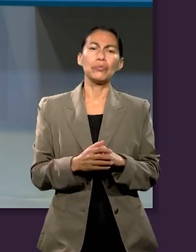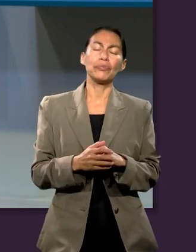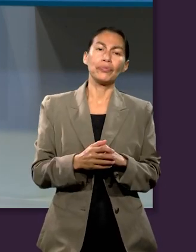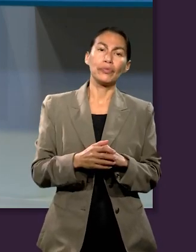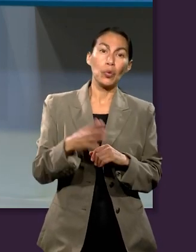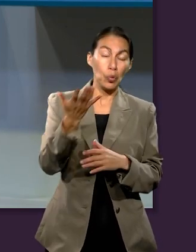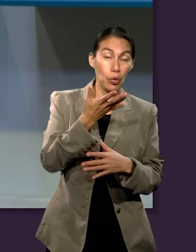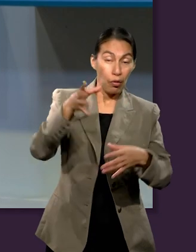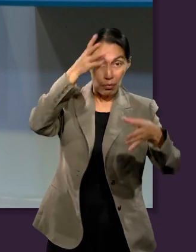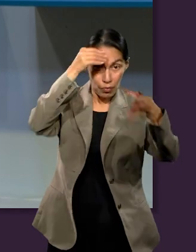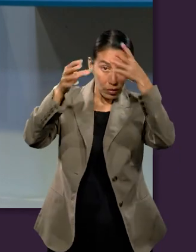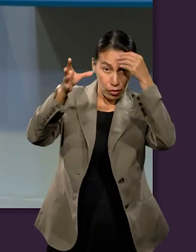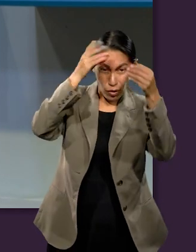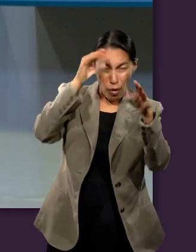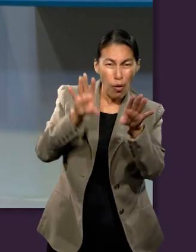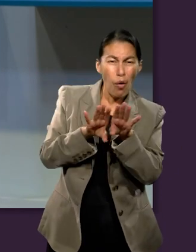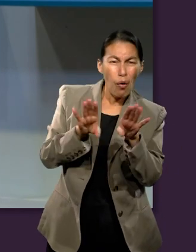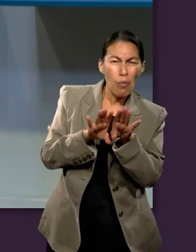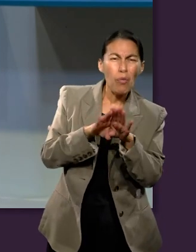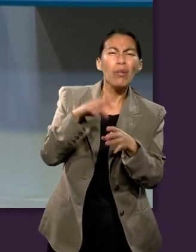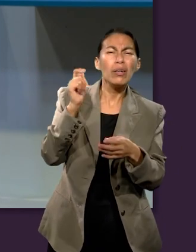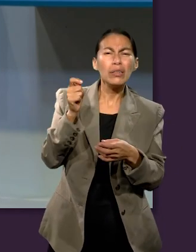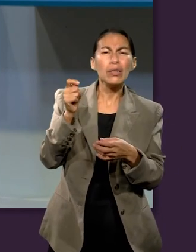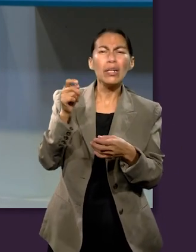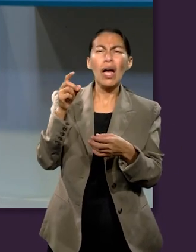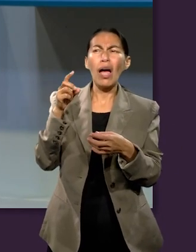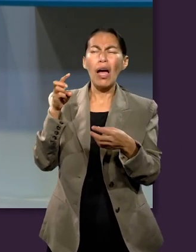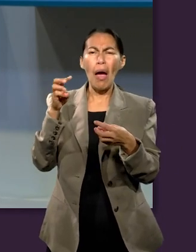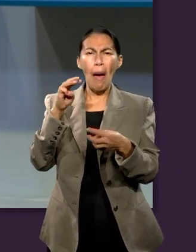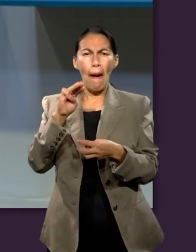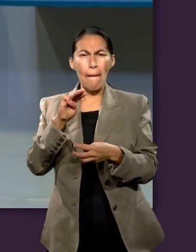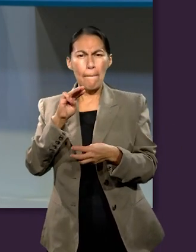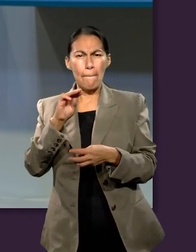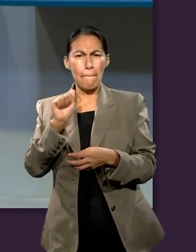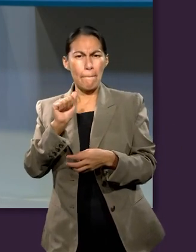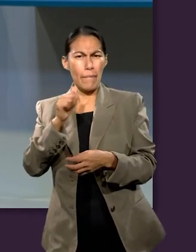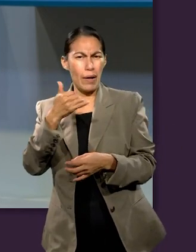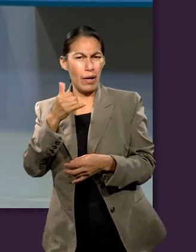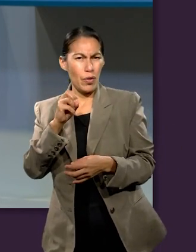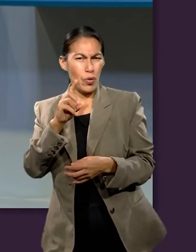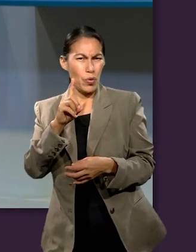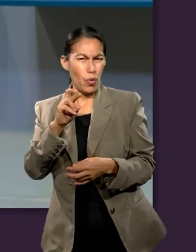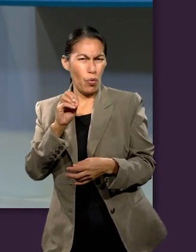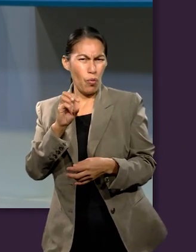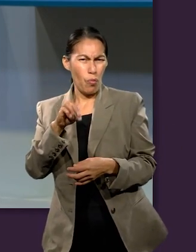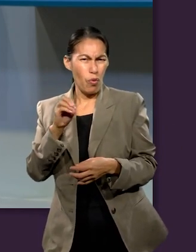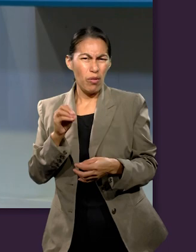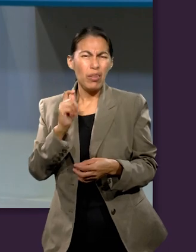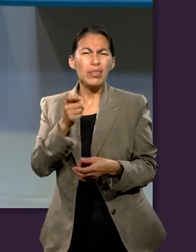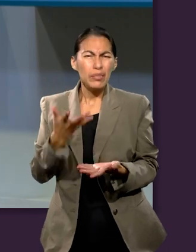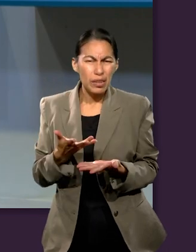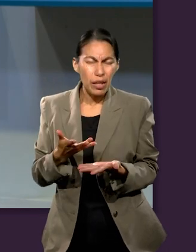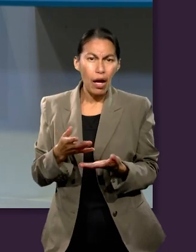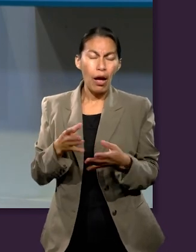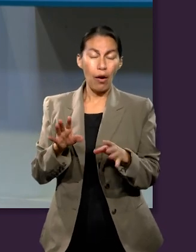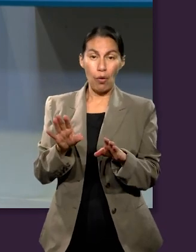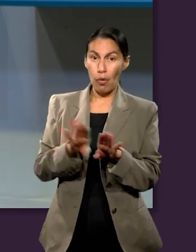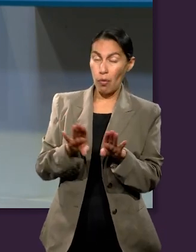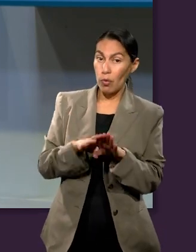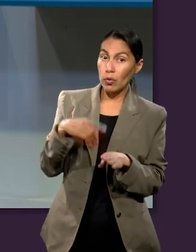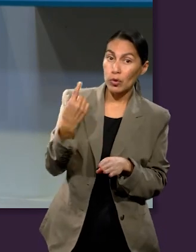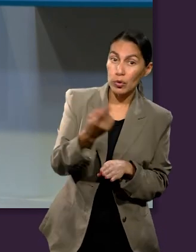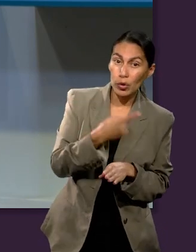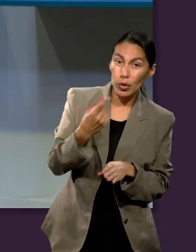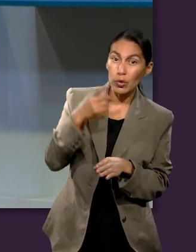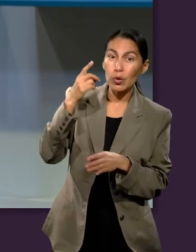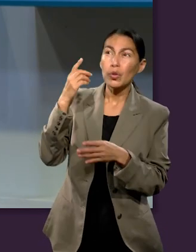porque aprenderemos a Cómo ser mayordomos del reino a cómo servir a Cómo manejar los recursos que el Señor nos